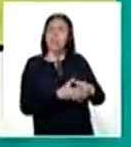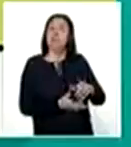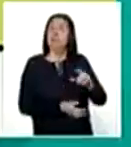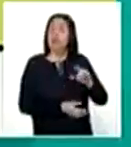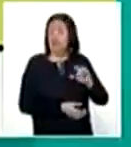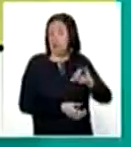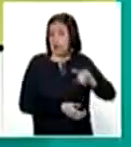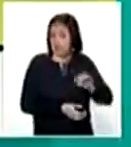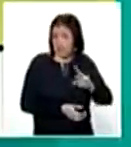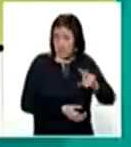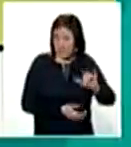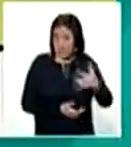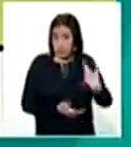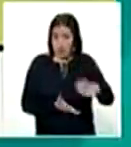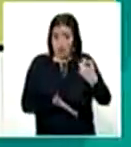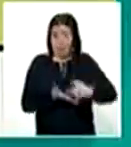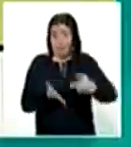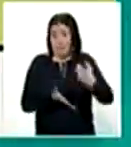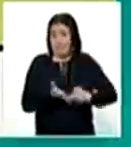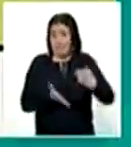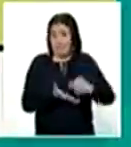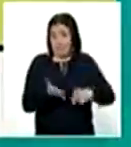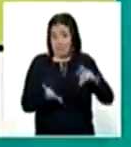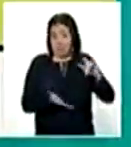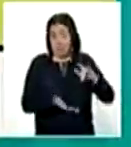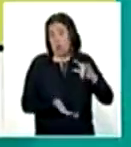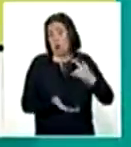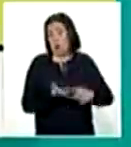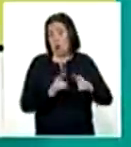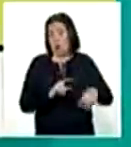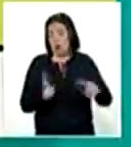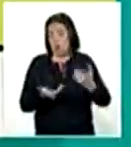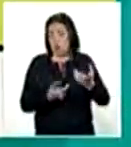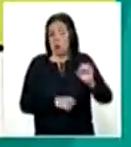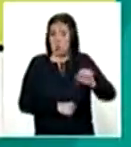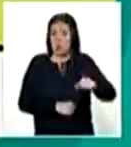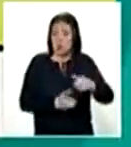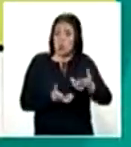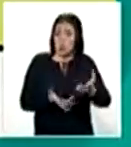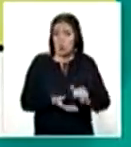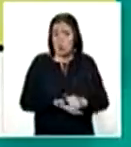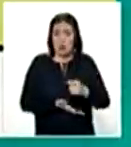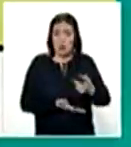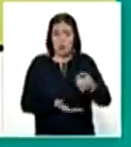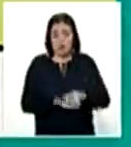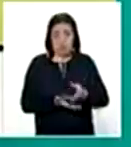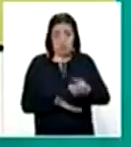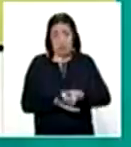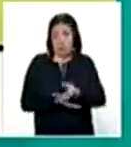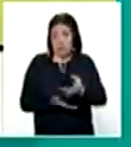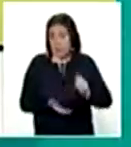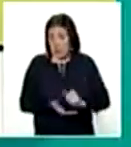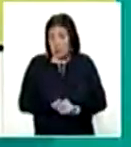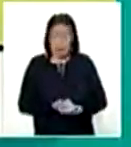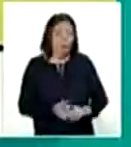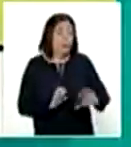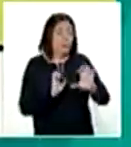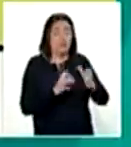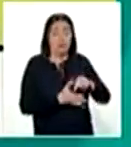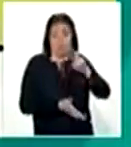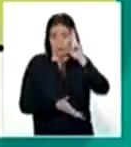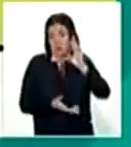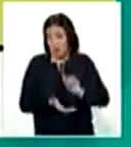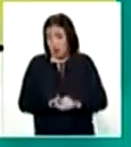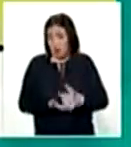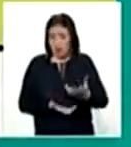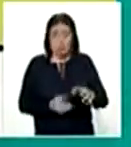justamente que el alza de precios en las entradas justificaba justamente este tipo de gastos que tenía la selección peruana en